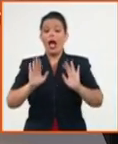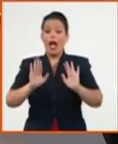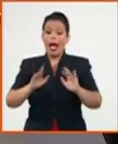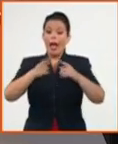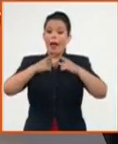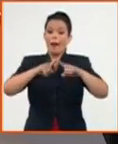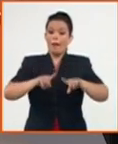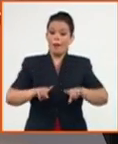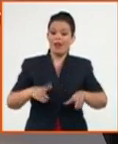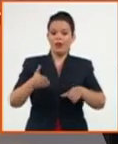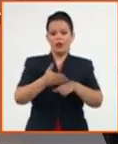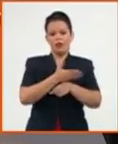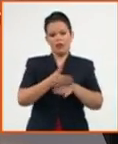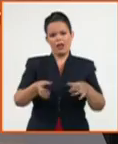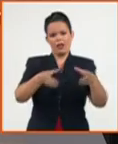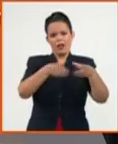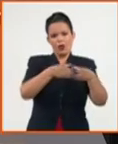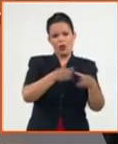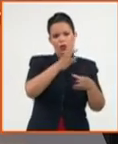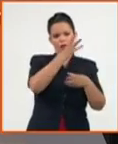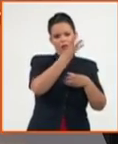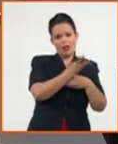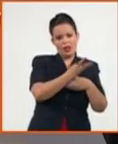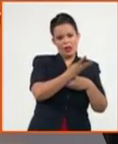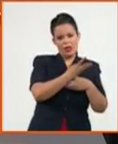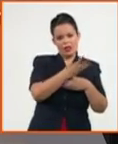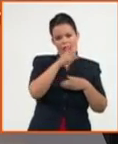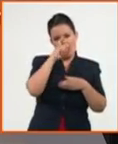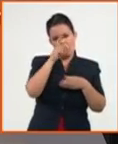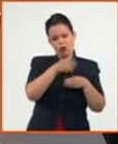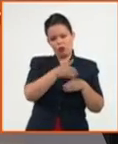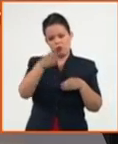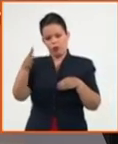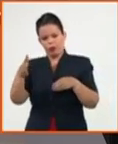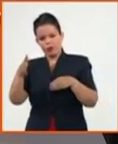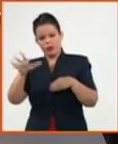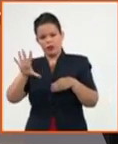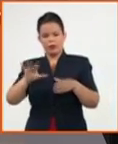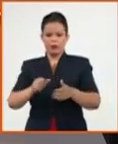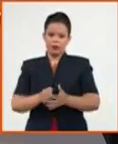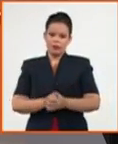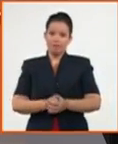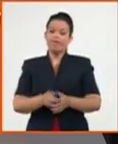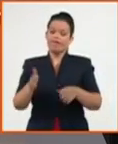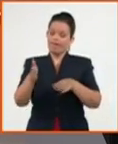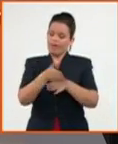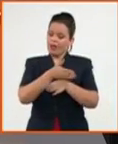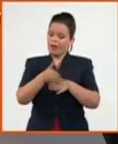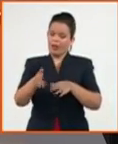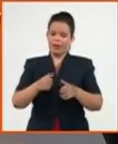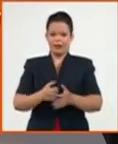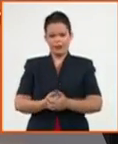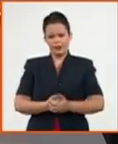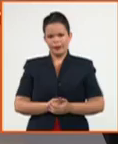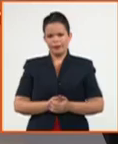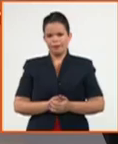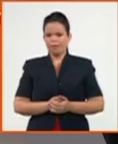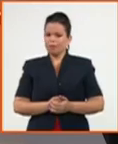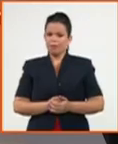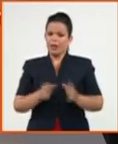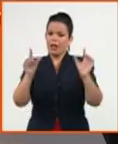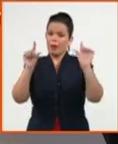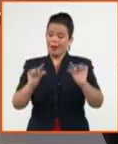sea una respuesta magnífica de elevación de la como dije a los títulos de anticuerpos que es lo que nos protege en definitiva contra